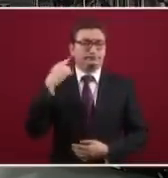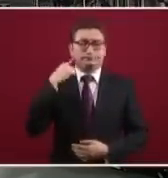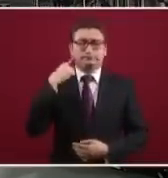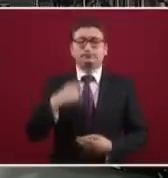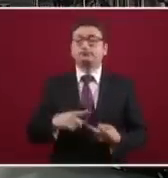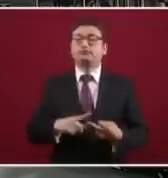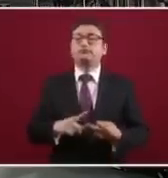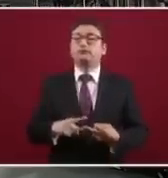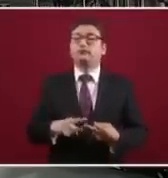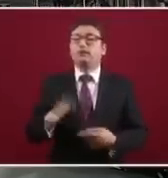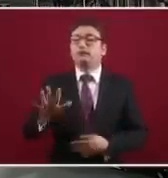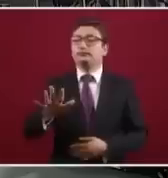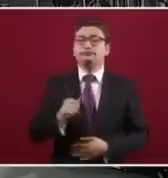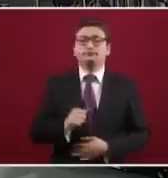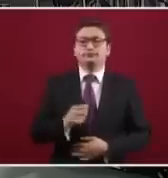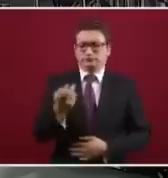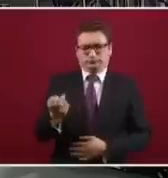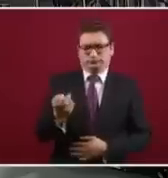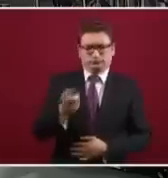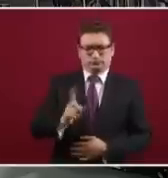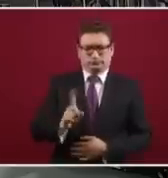No se está planteando eso.